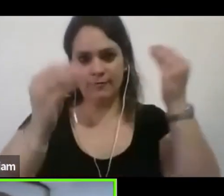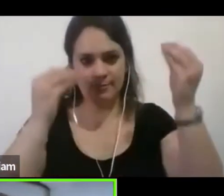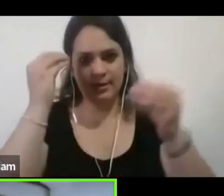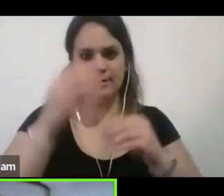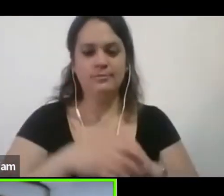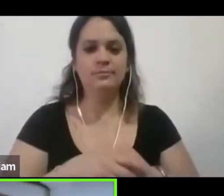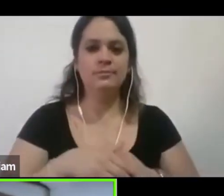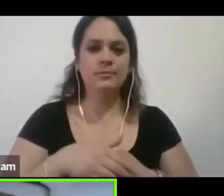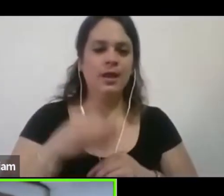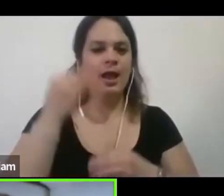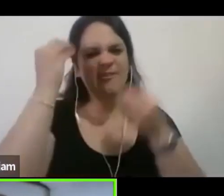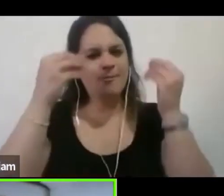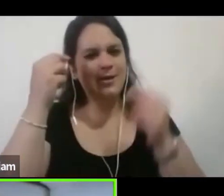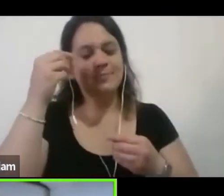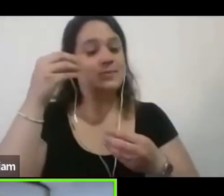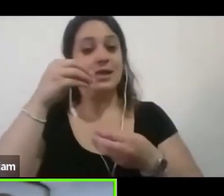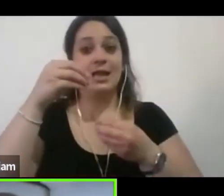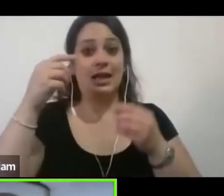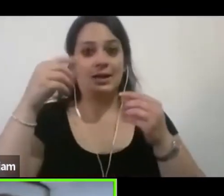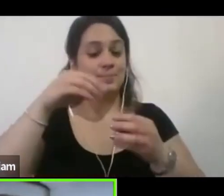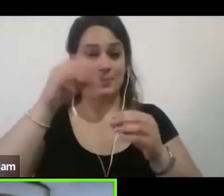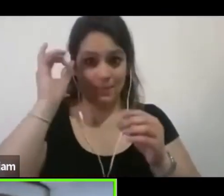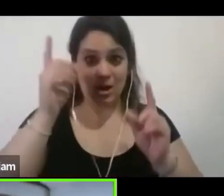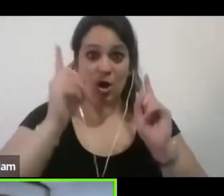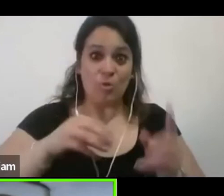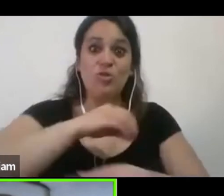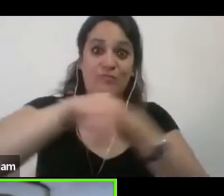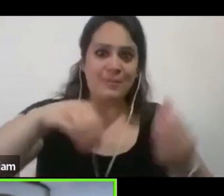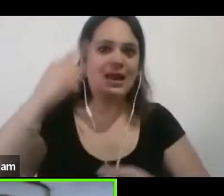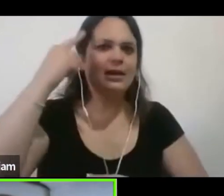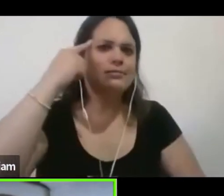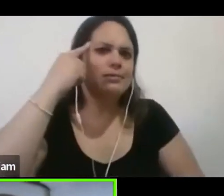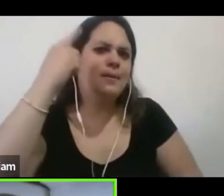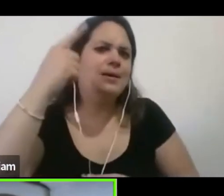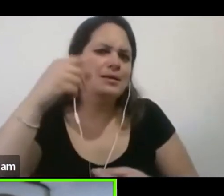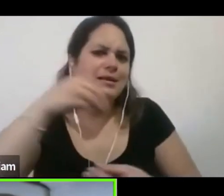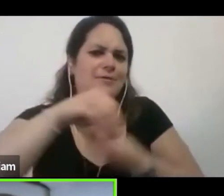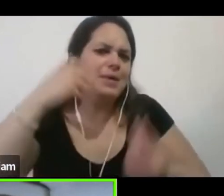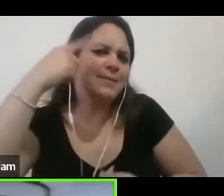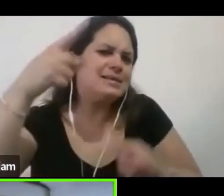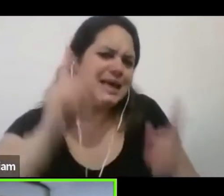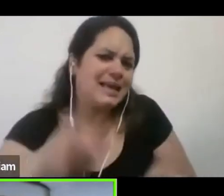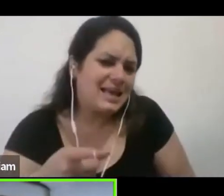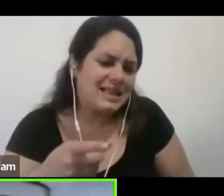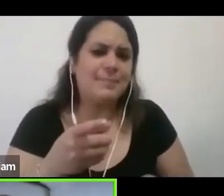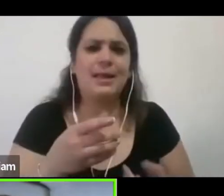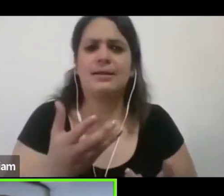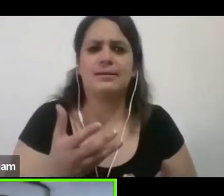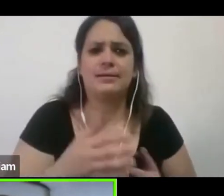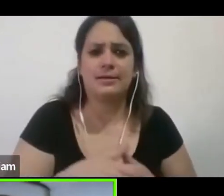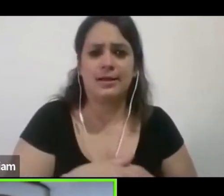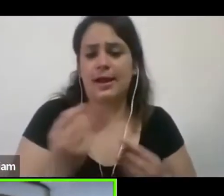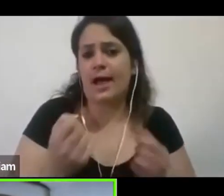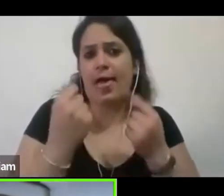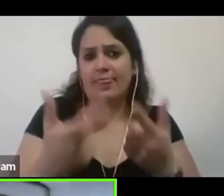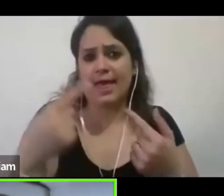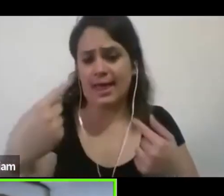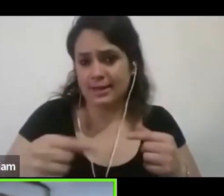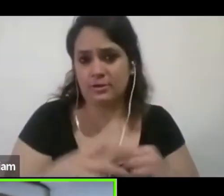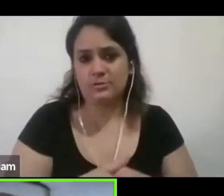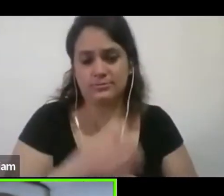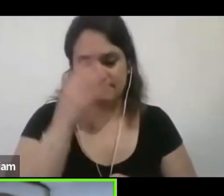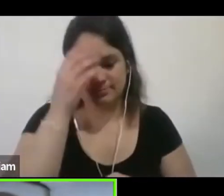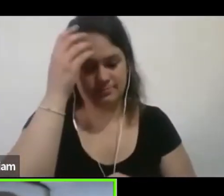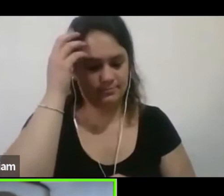están pensando, qué piensan, tomar las opiniones que la familia les puede dar, pero